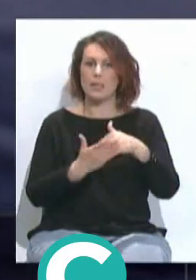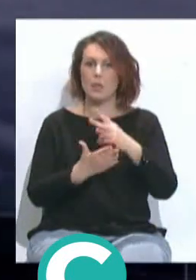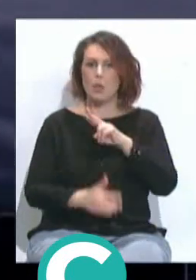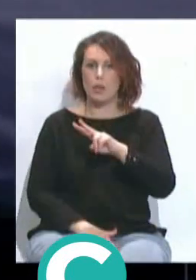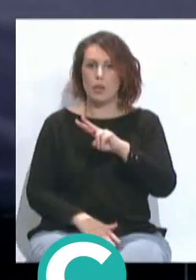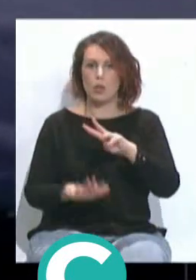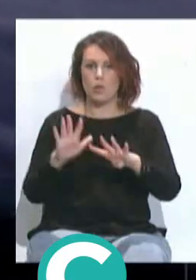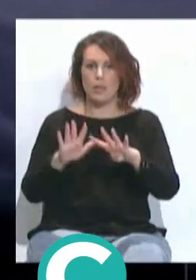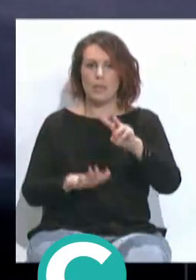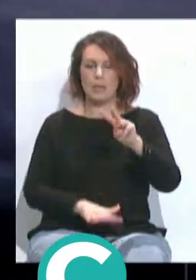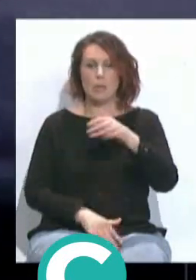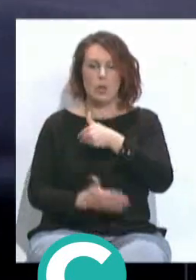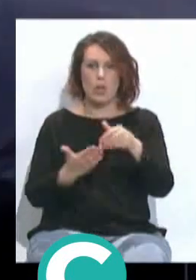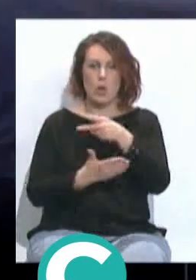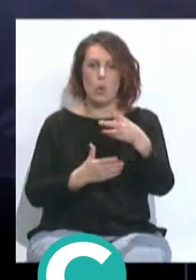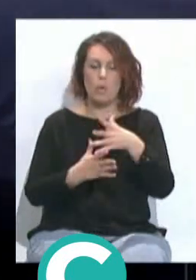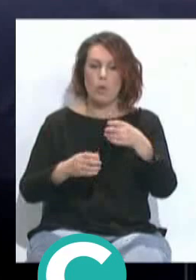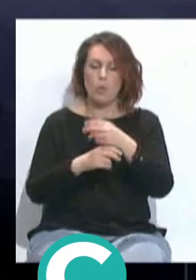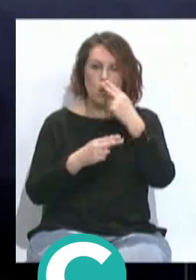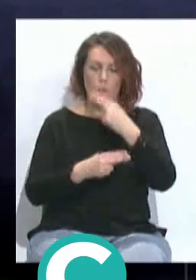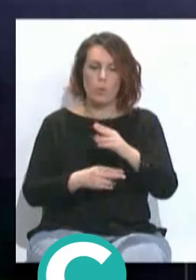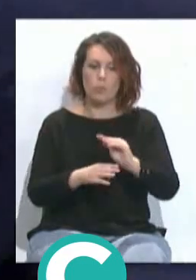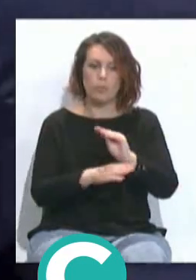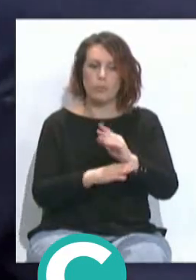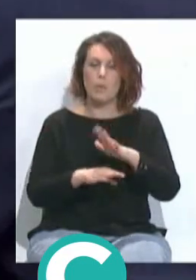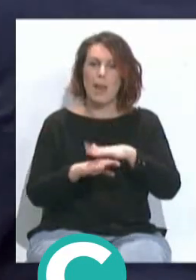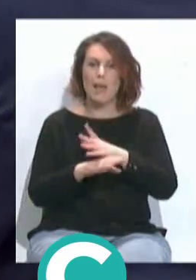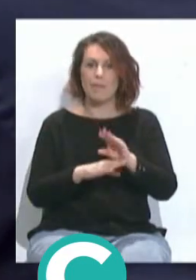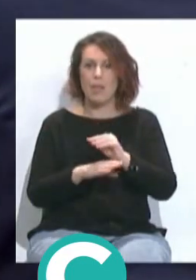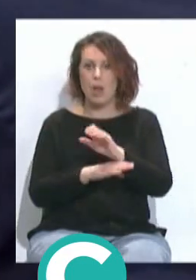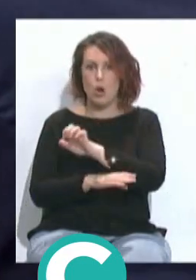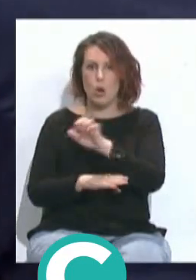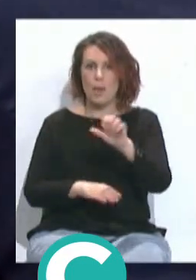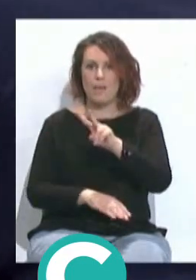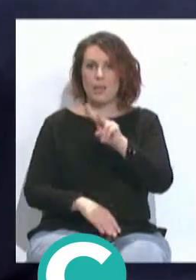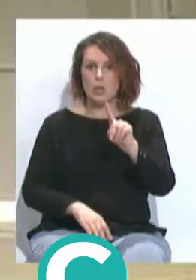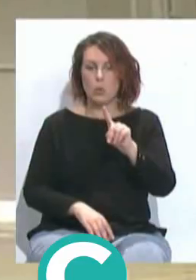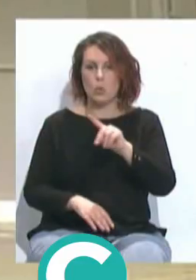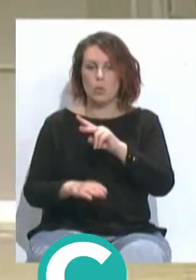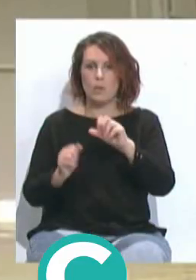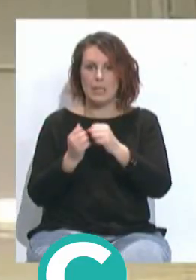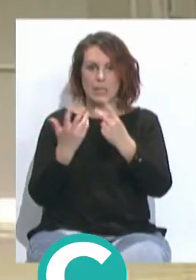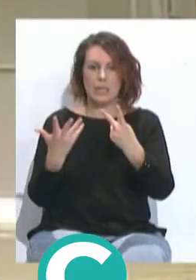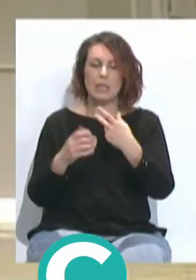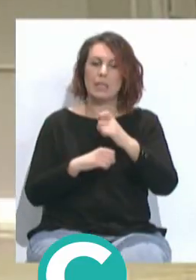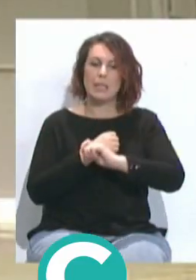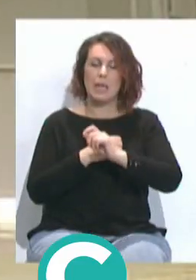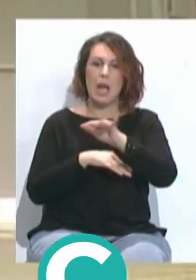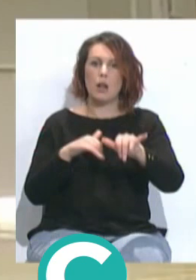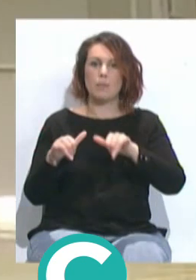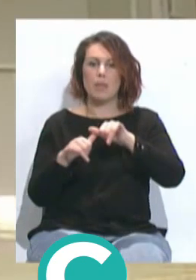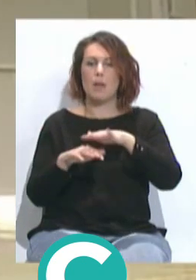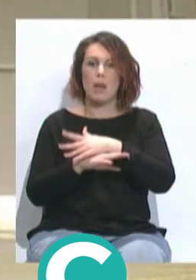293 millones de euros de fondos públicos en el marco de la financiación europea 21-27 y de su estrategia aeroespacial